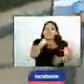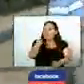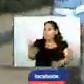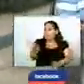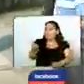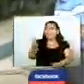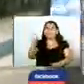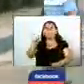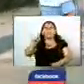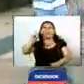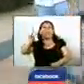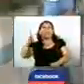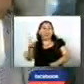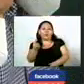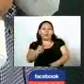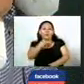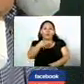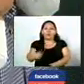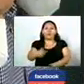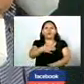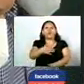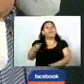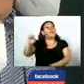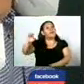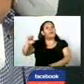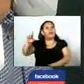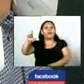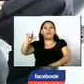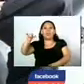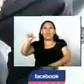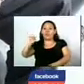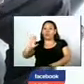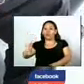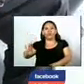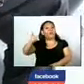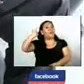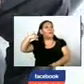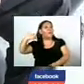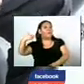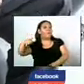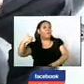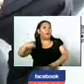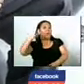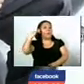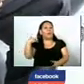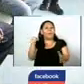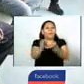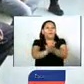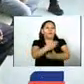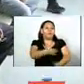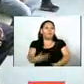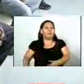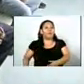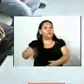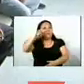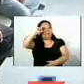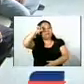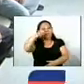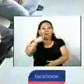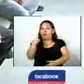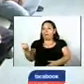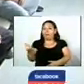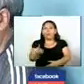entre ellas elías eduardo mixco el primo de la ex primera dama ana ligia de saca junto a él carlos